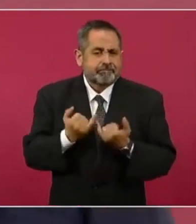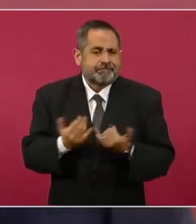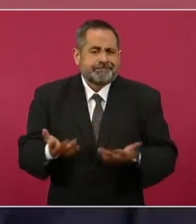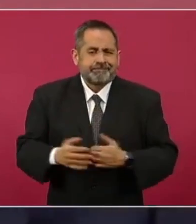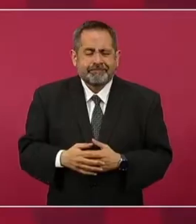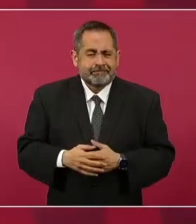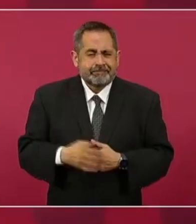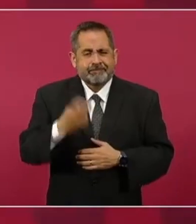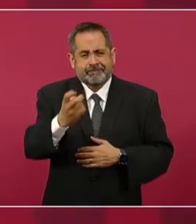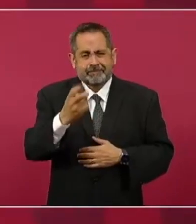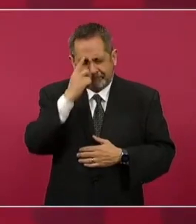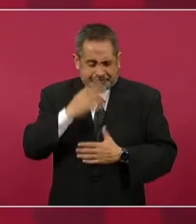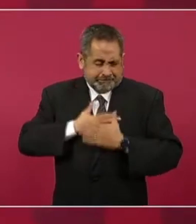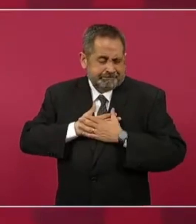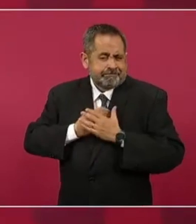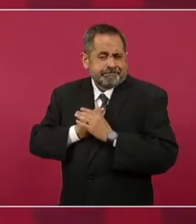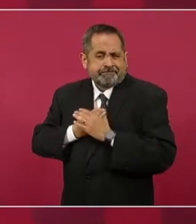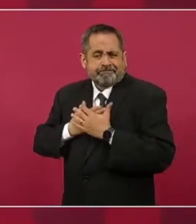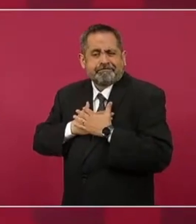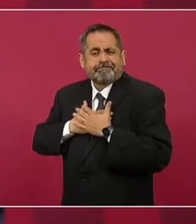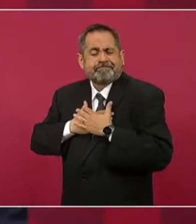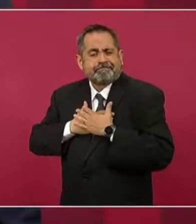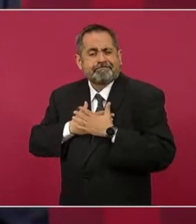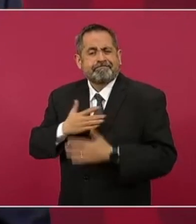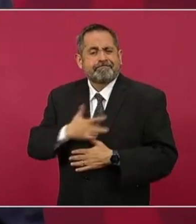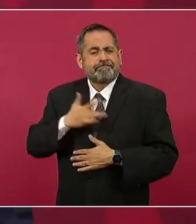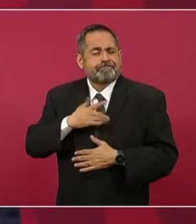Entonces, eso es muy íntimo, esa es